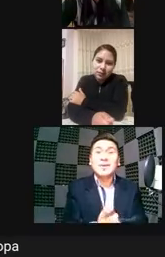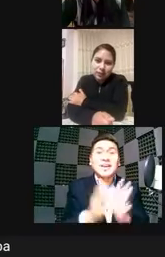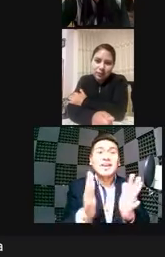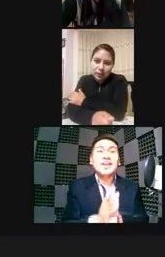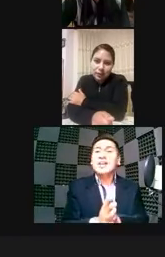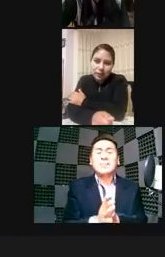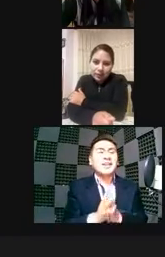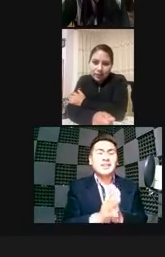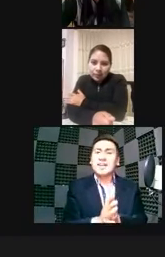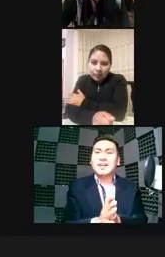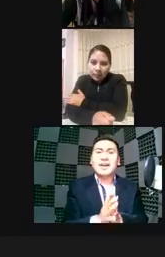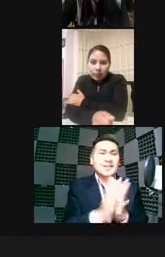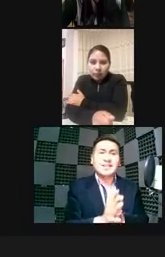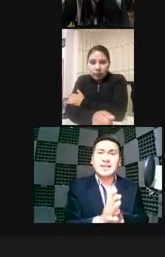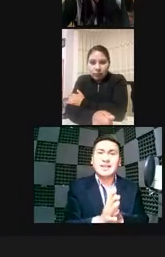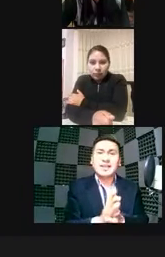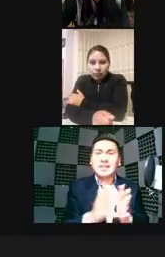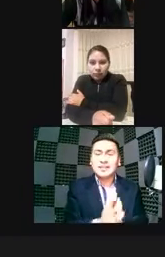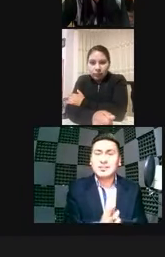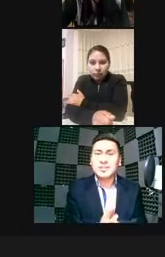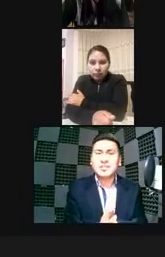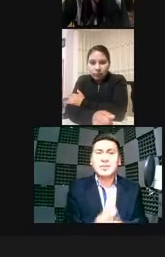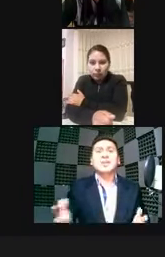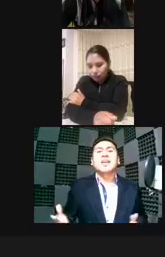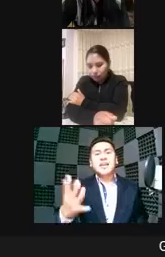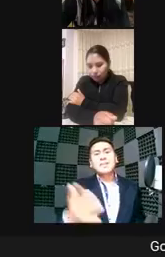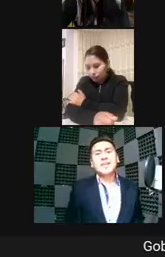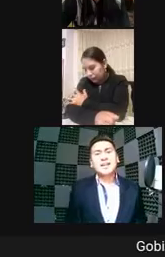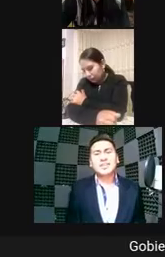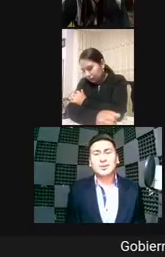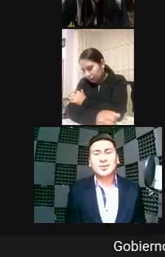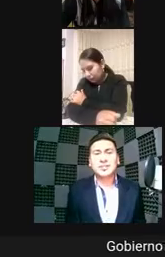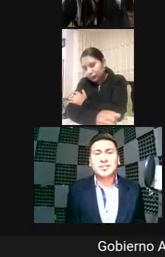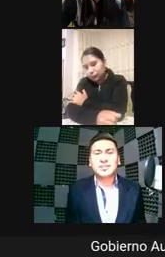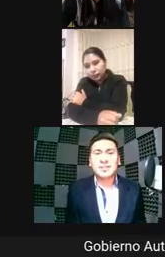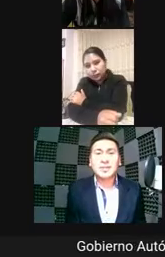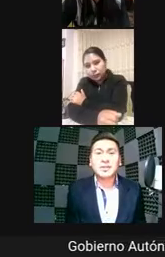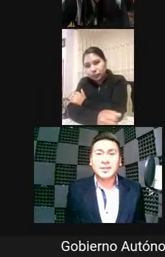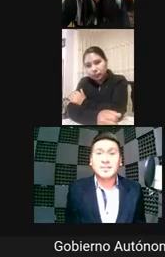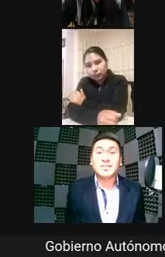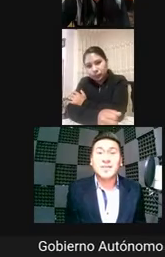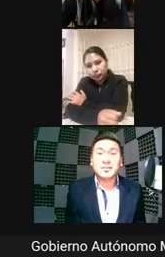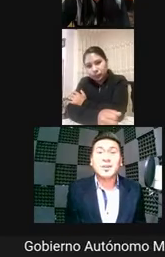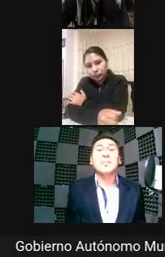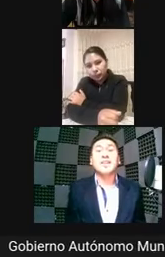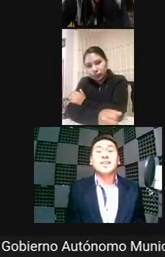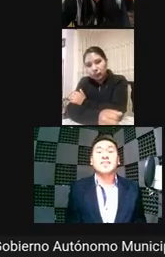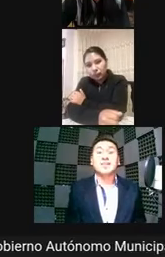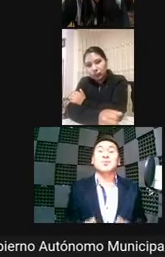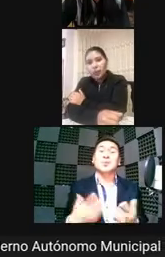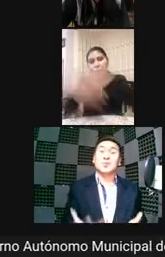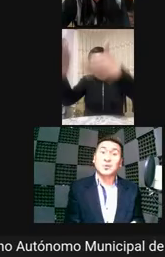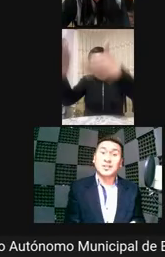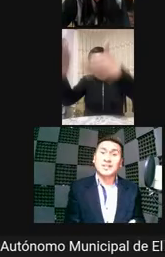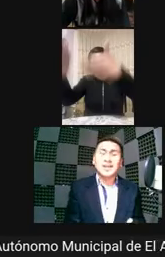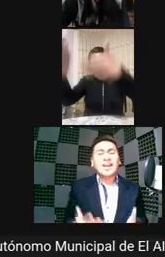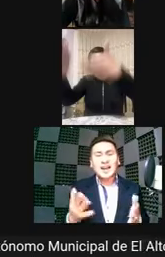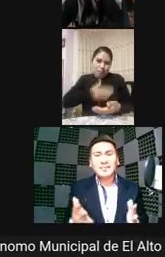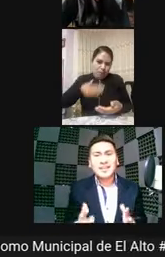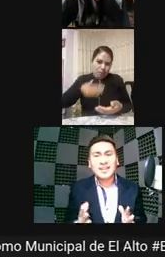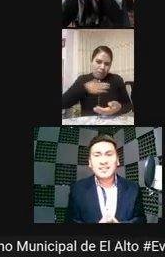dejo, y antes de su participación, invitarles a todos los que nos están viendo a través de Facebook que puedan hacer sus